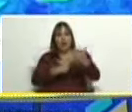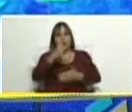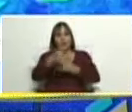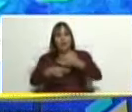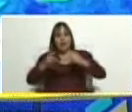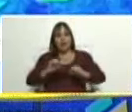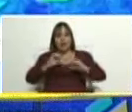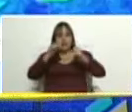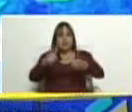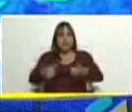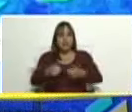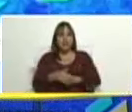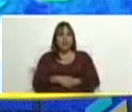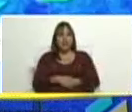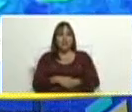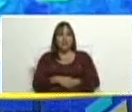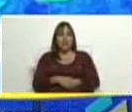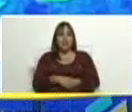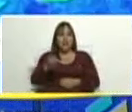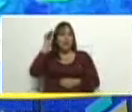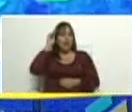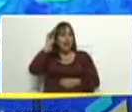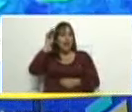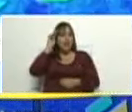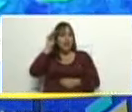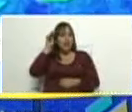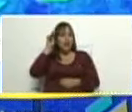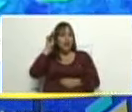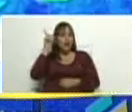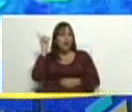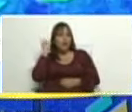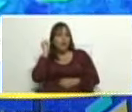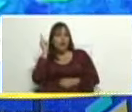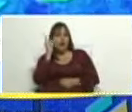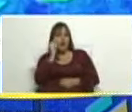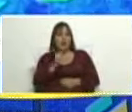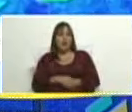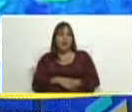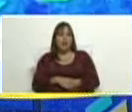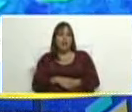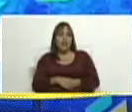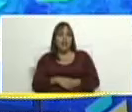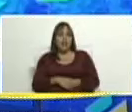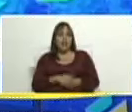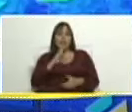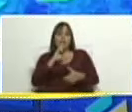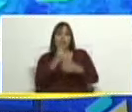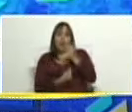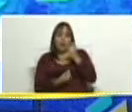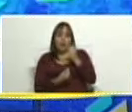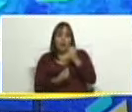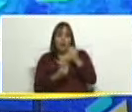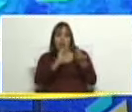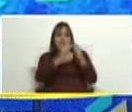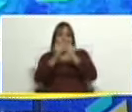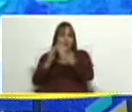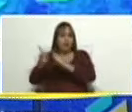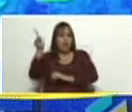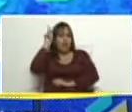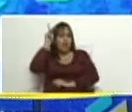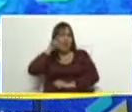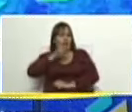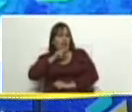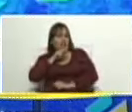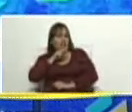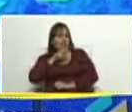arranque a los maestros y maestras bilingües de las comunidades indígenas, hablantes